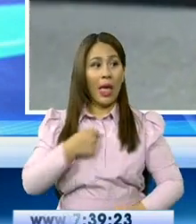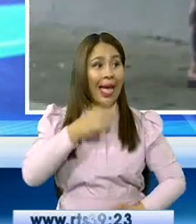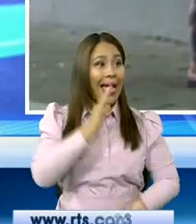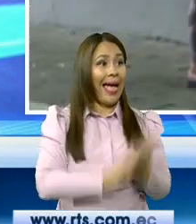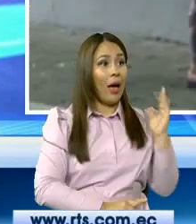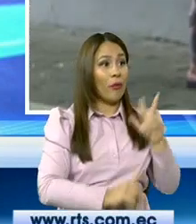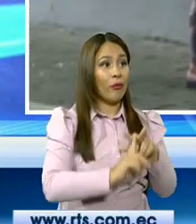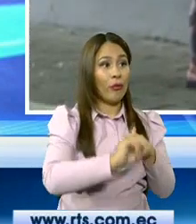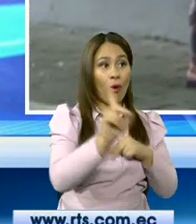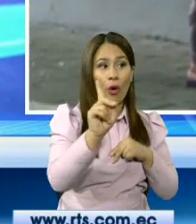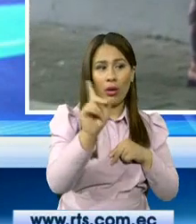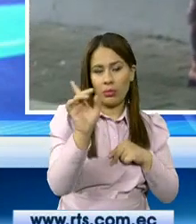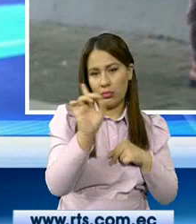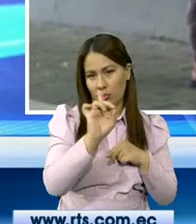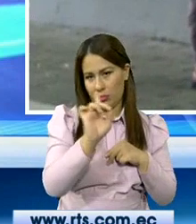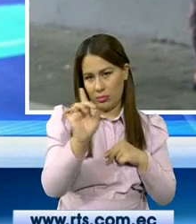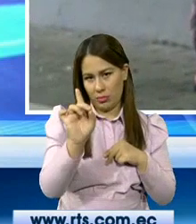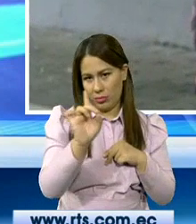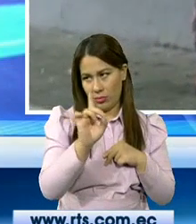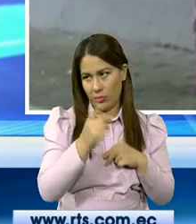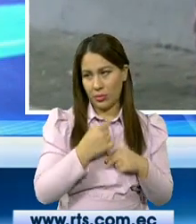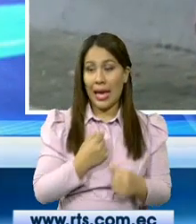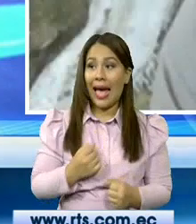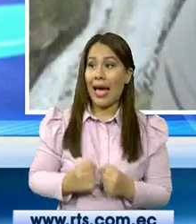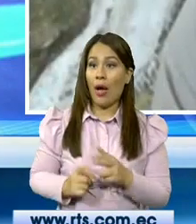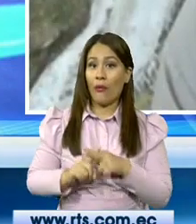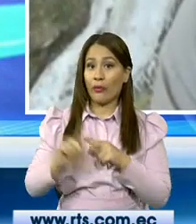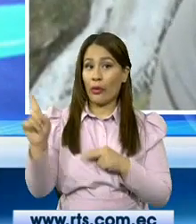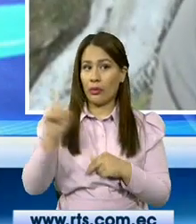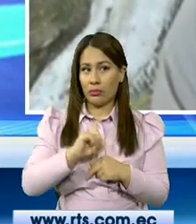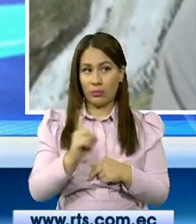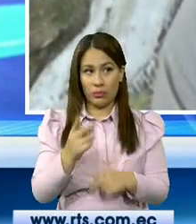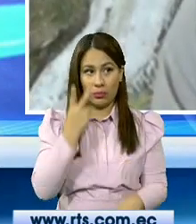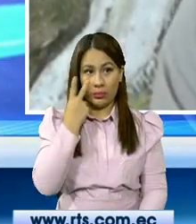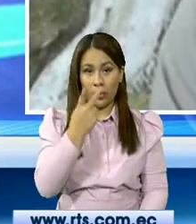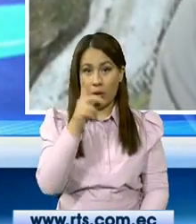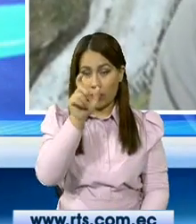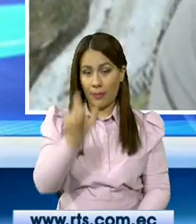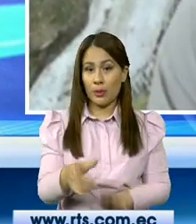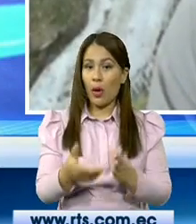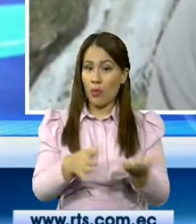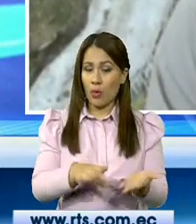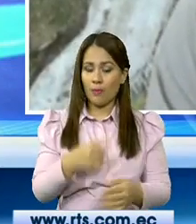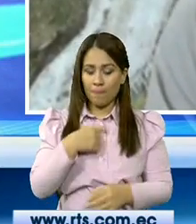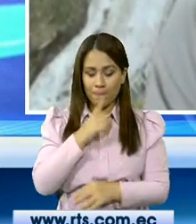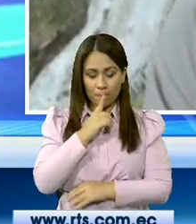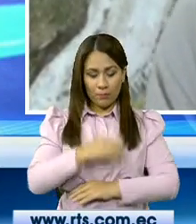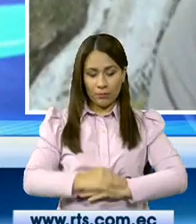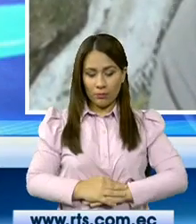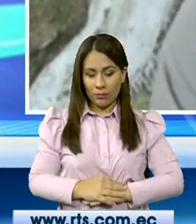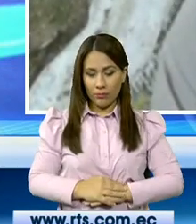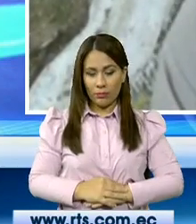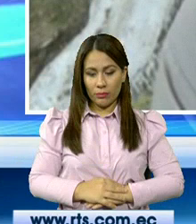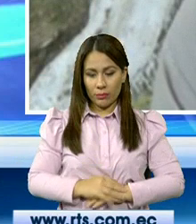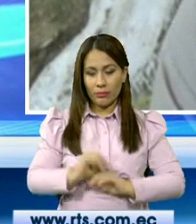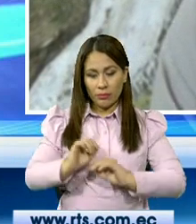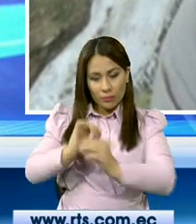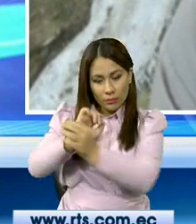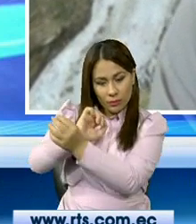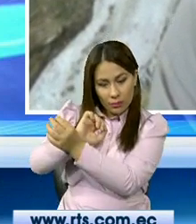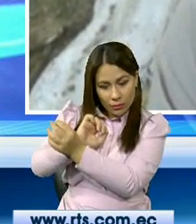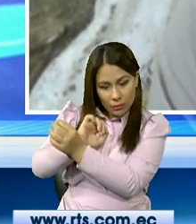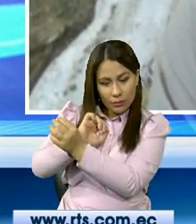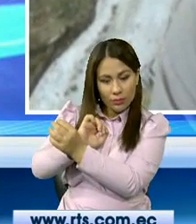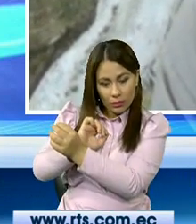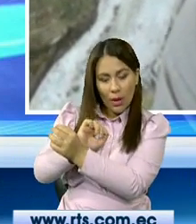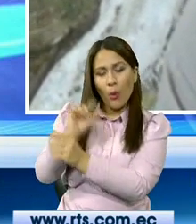la fuga. No es porque puso pies en polvorosa. Y miren que hay un muerto de por medio. Y hay un muerto de por medio, pero el señor está ahí. Seguramente va a estar